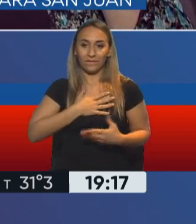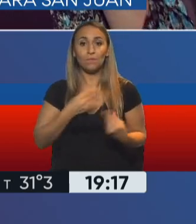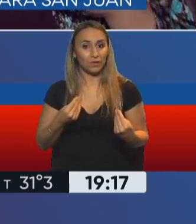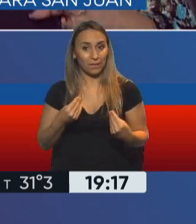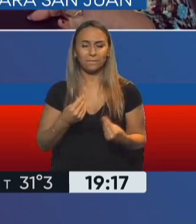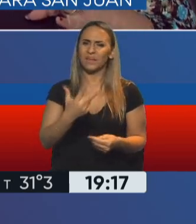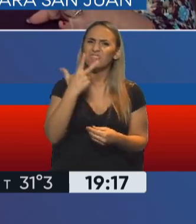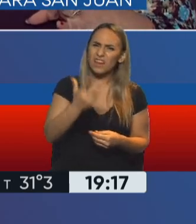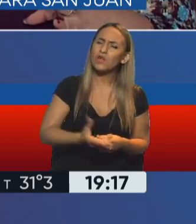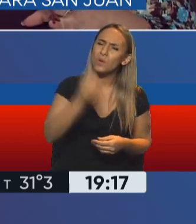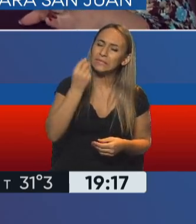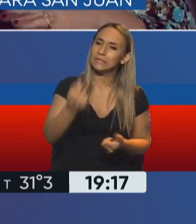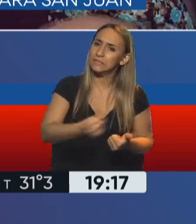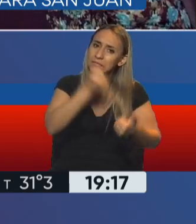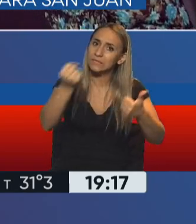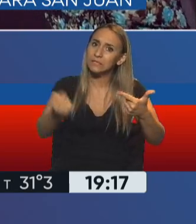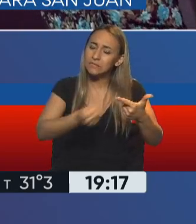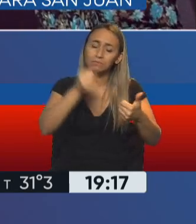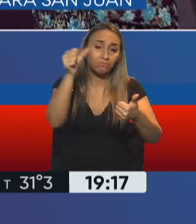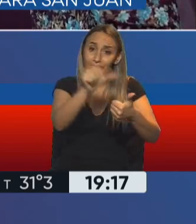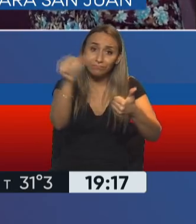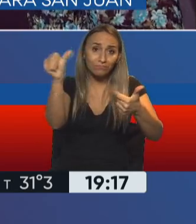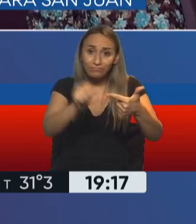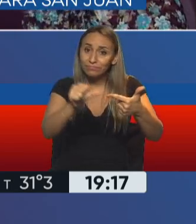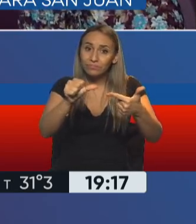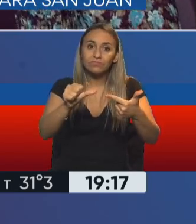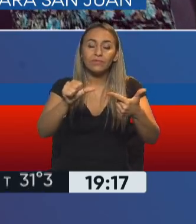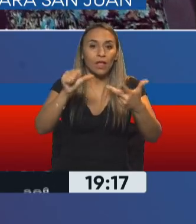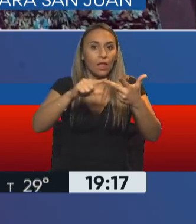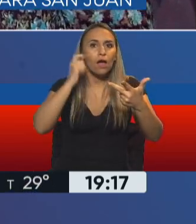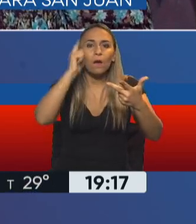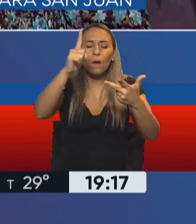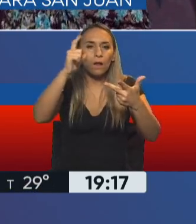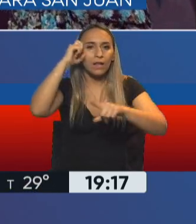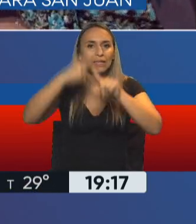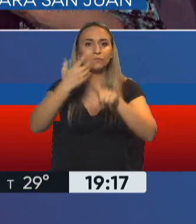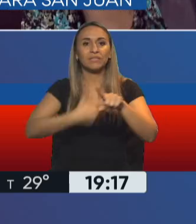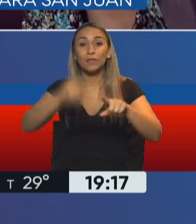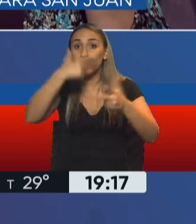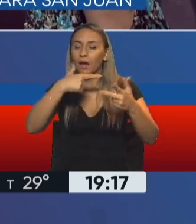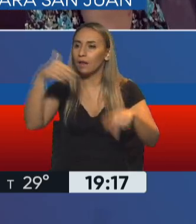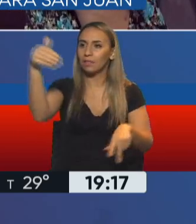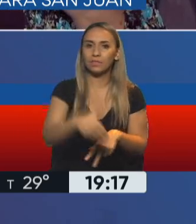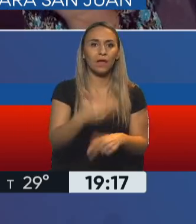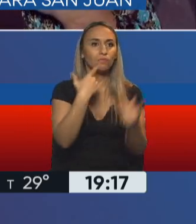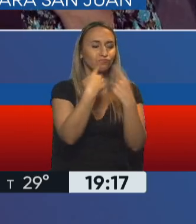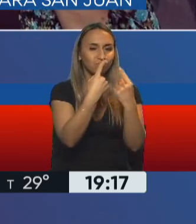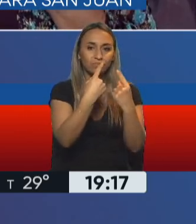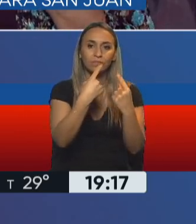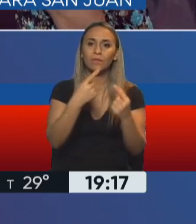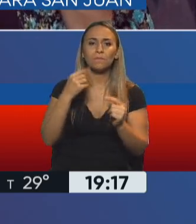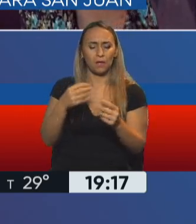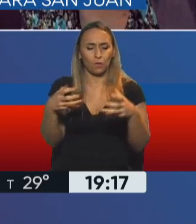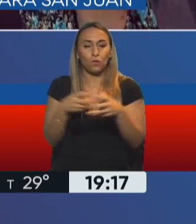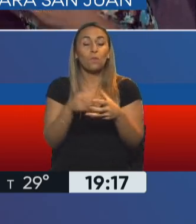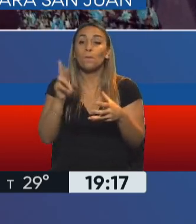3 intentos se había logrado que el expresidente Mauricio Macri se presente a derecho, se había podido desde un puñado de